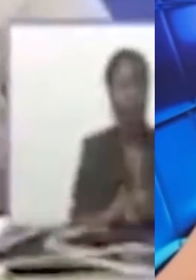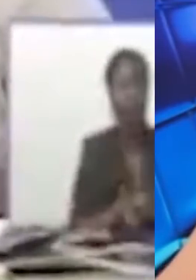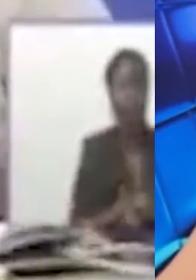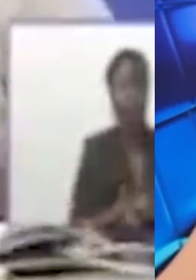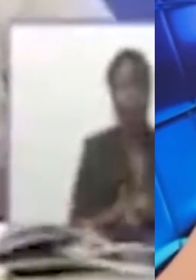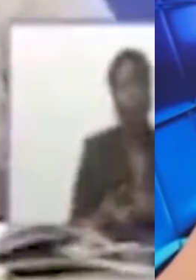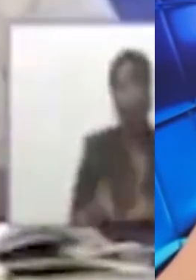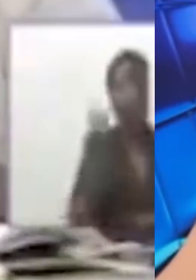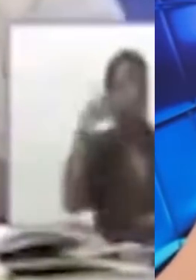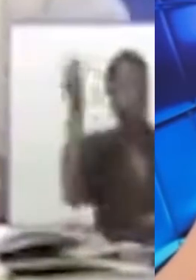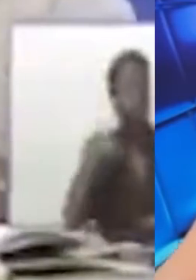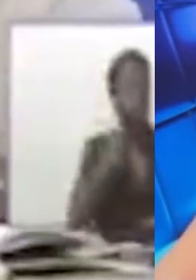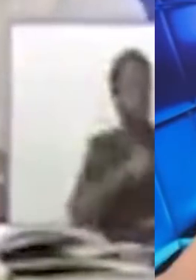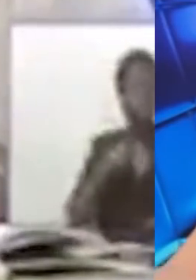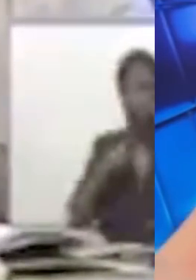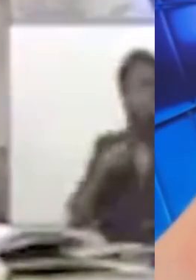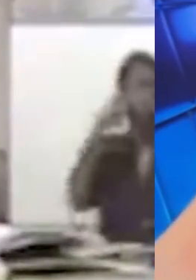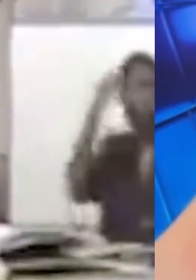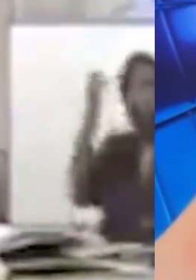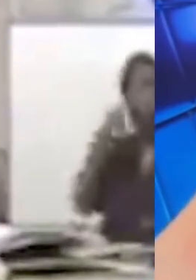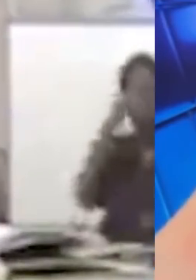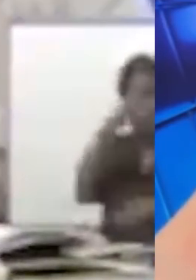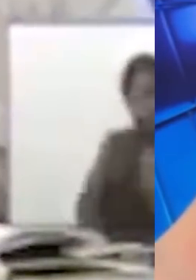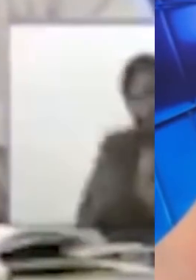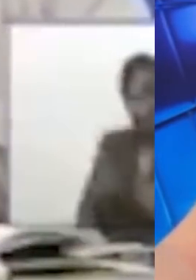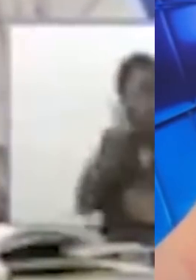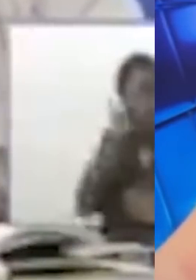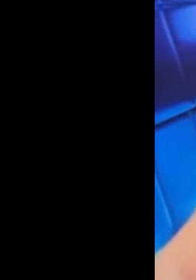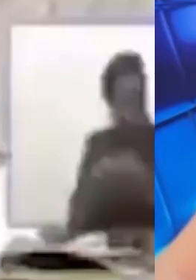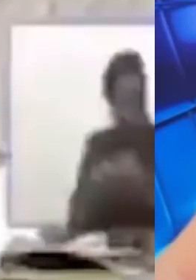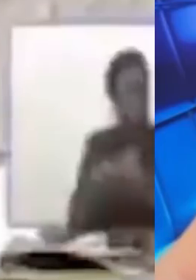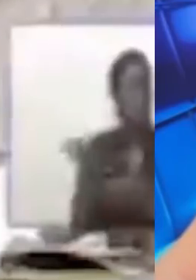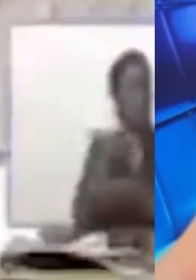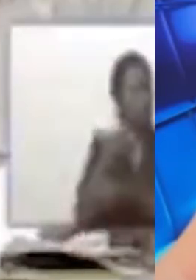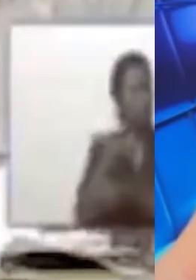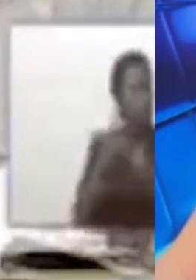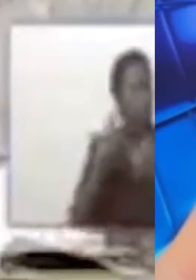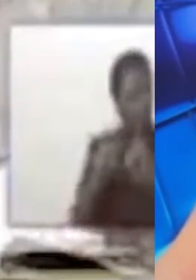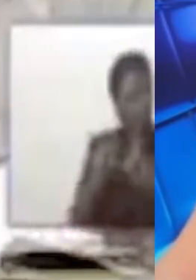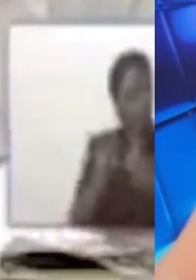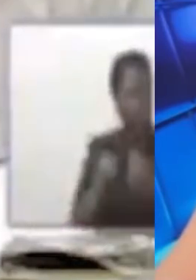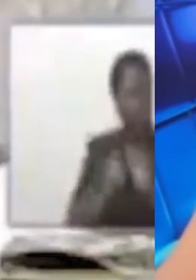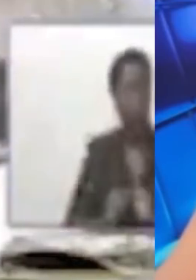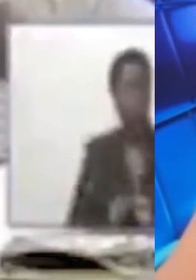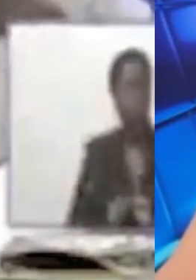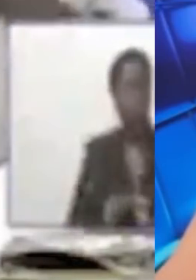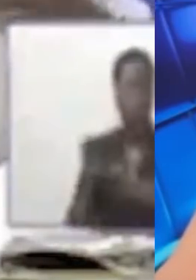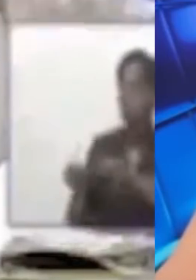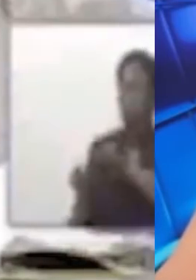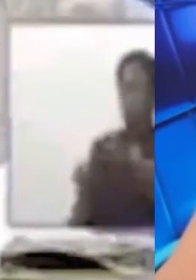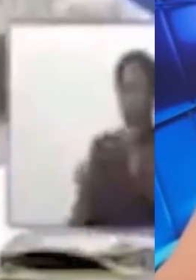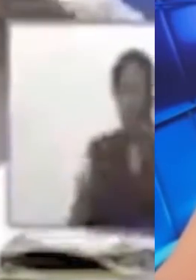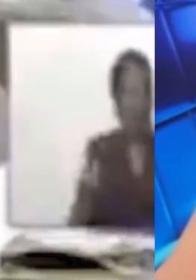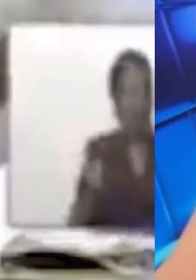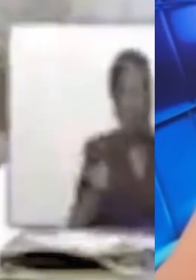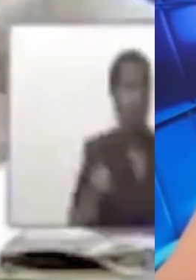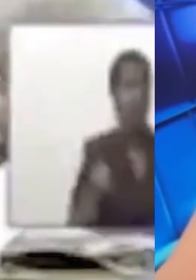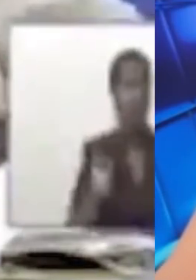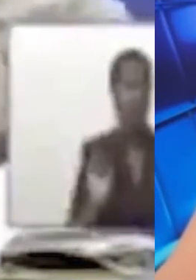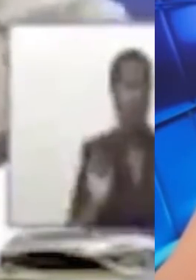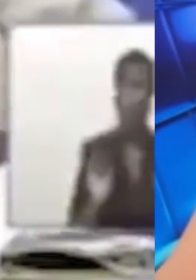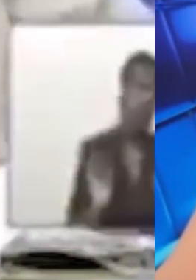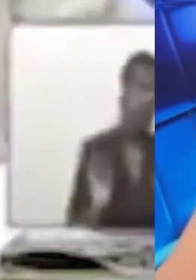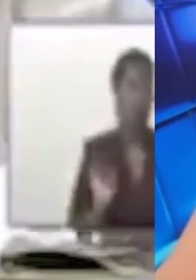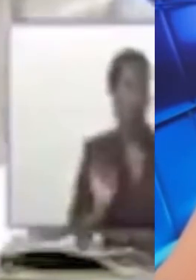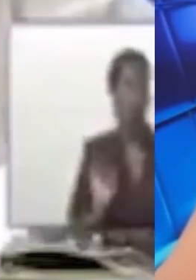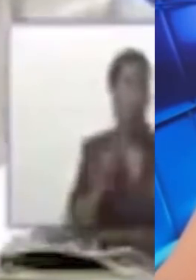salud sí tienen técnicamente al final. ¿Quién sí fue confirmado con COVID fallecido en alguno de los centros de aislamiento?